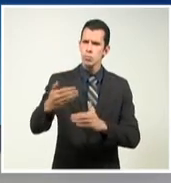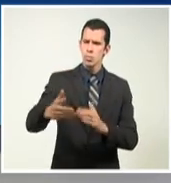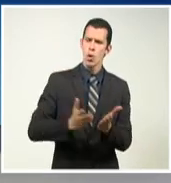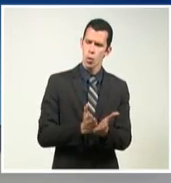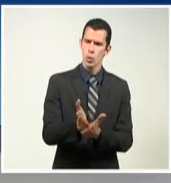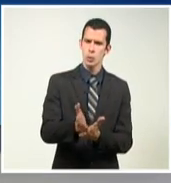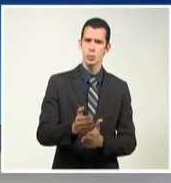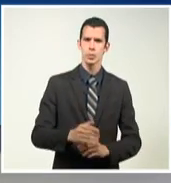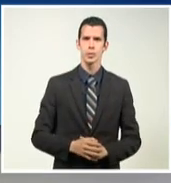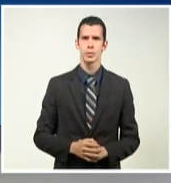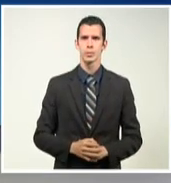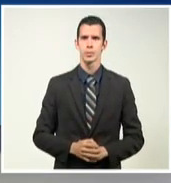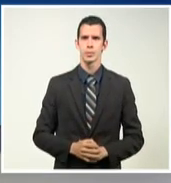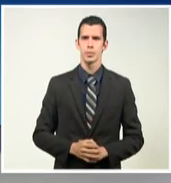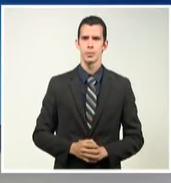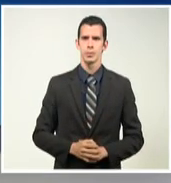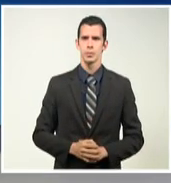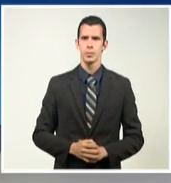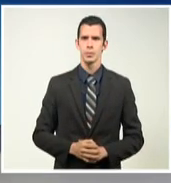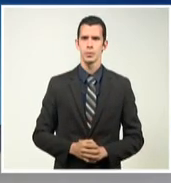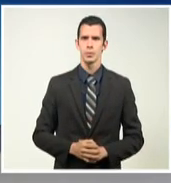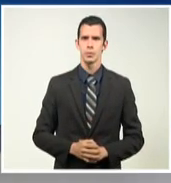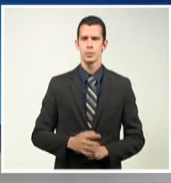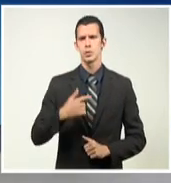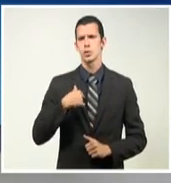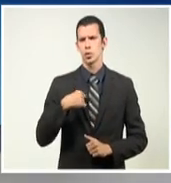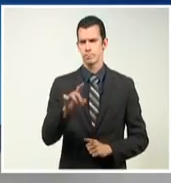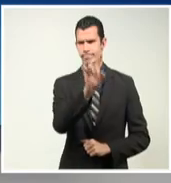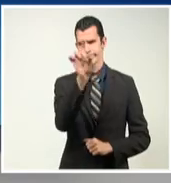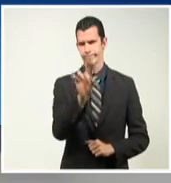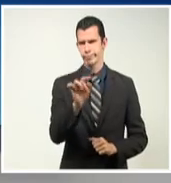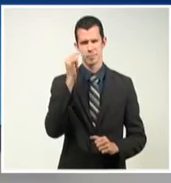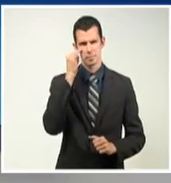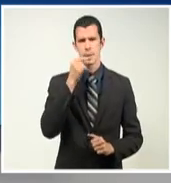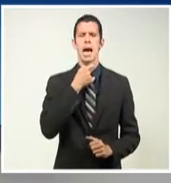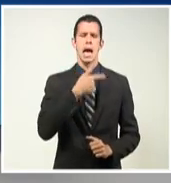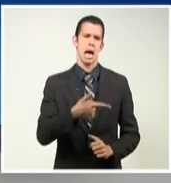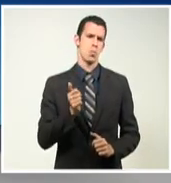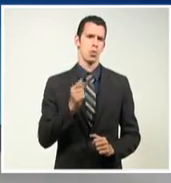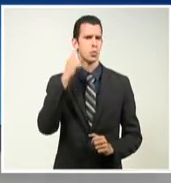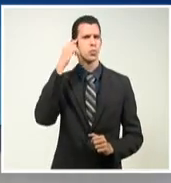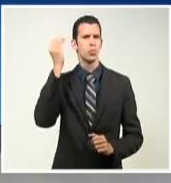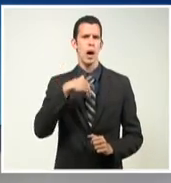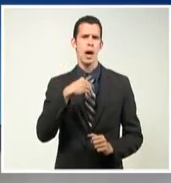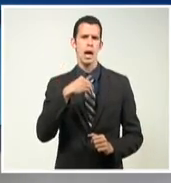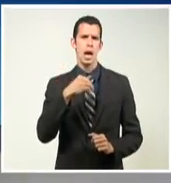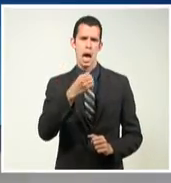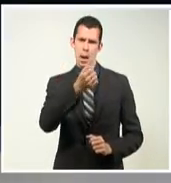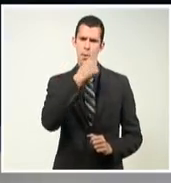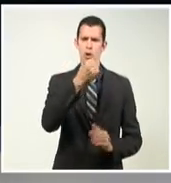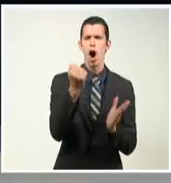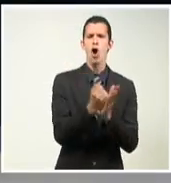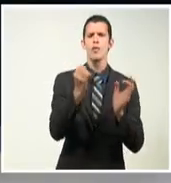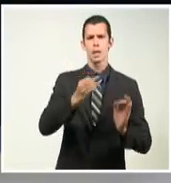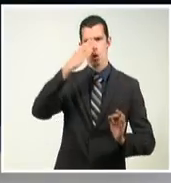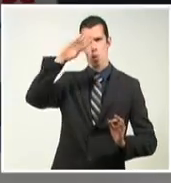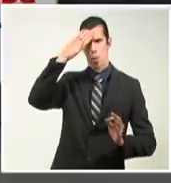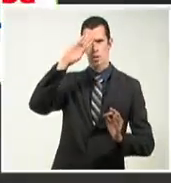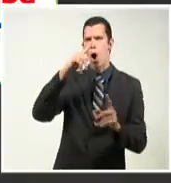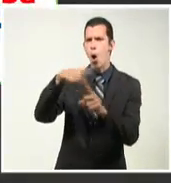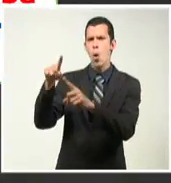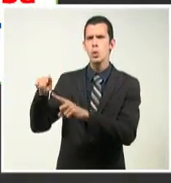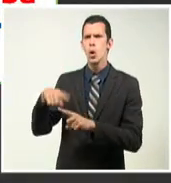detener en cada uno de estos elementos. Pregunto, ¿qué papel corresponde a los llamados medios independientes? Vamos a ver algunos de ellos